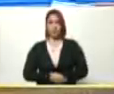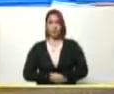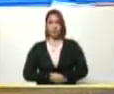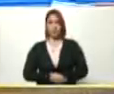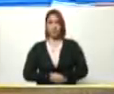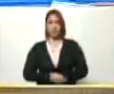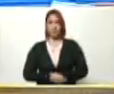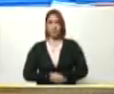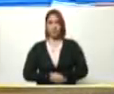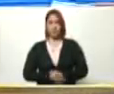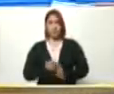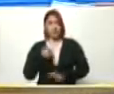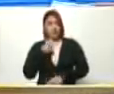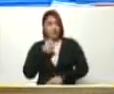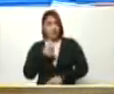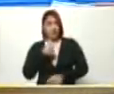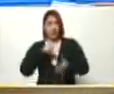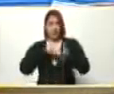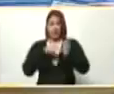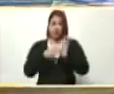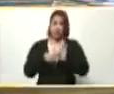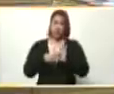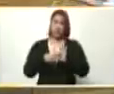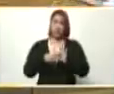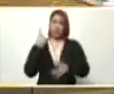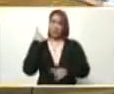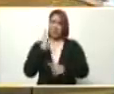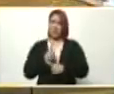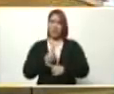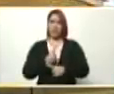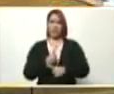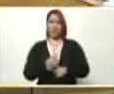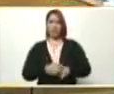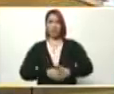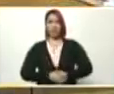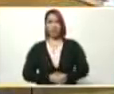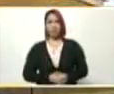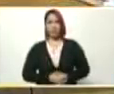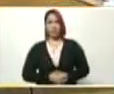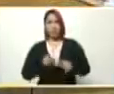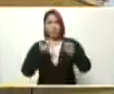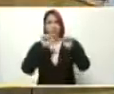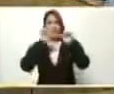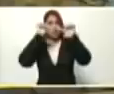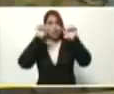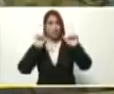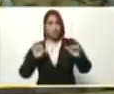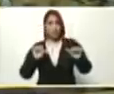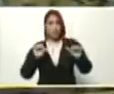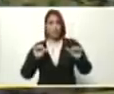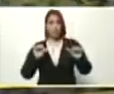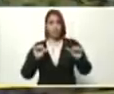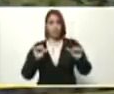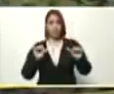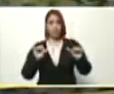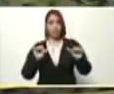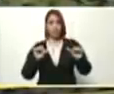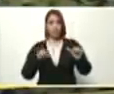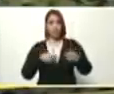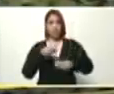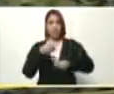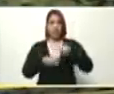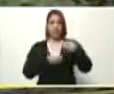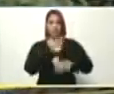Ha sido y es pertinente los sistemas que aplicamos en las